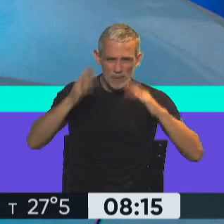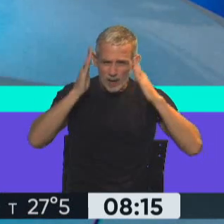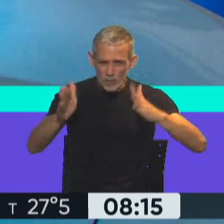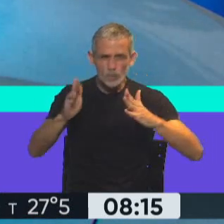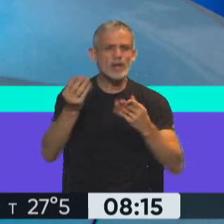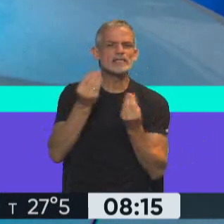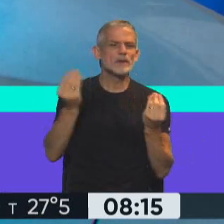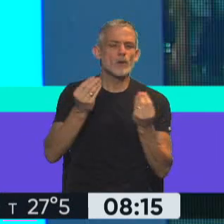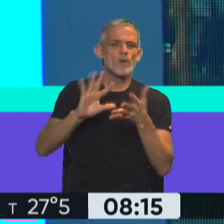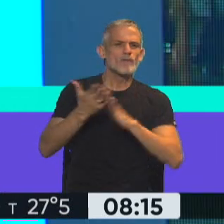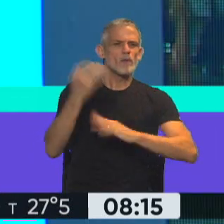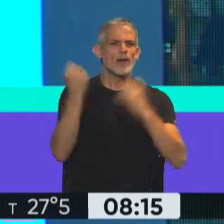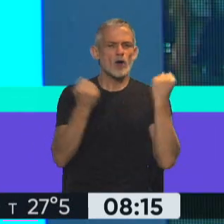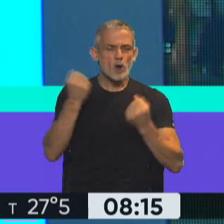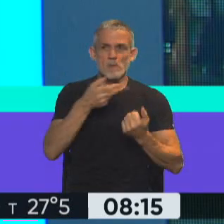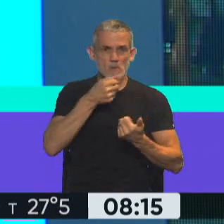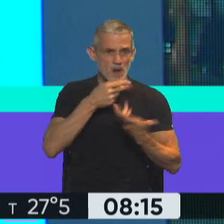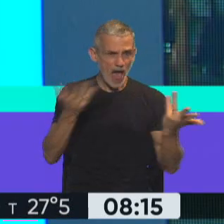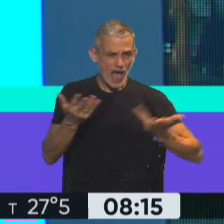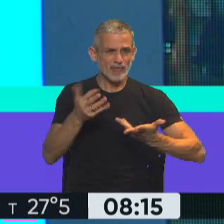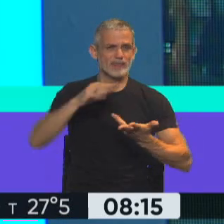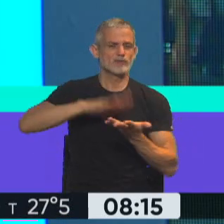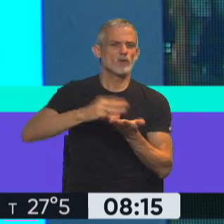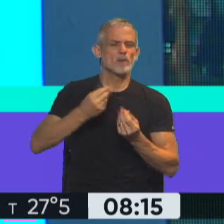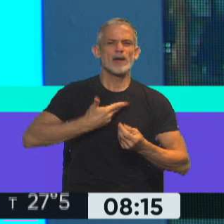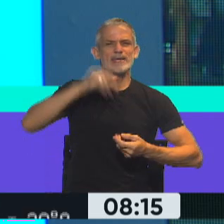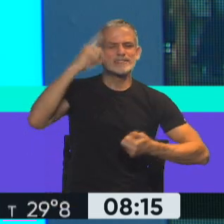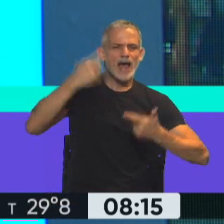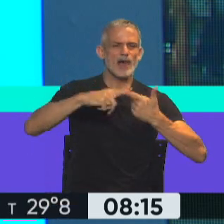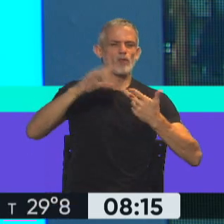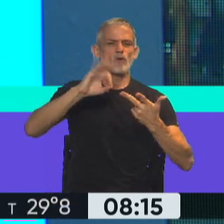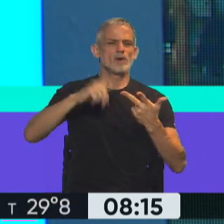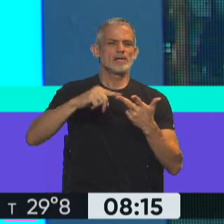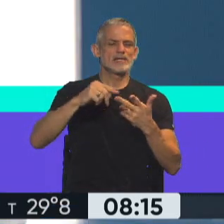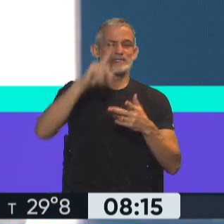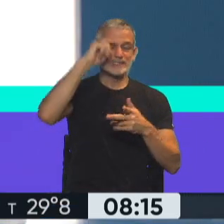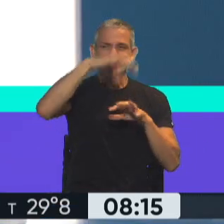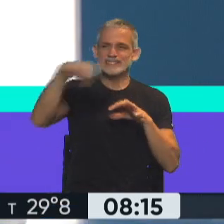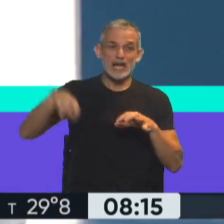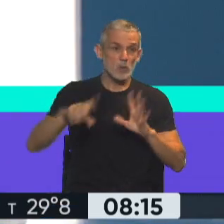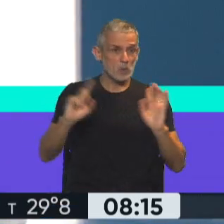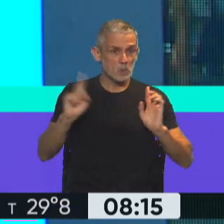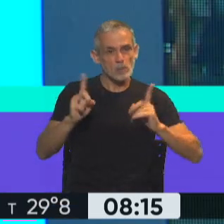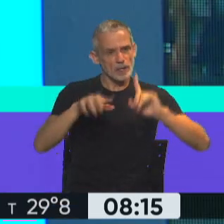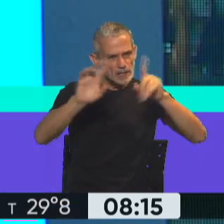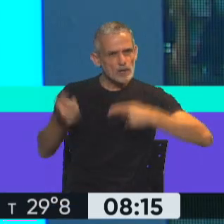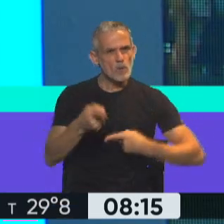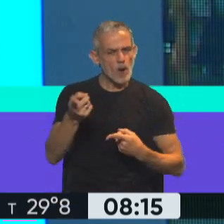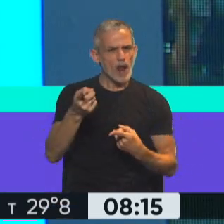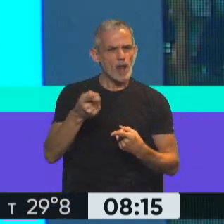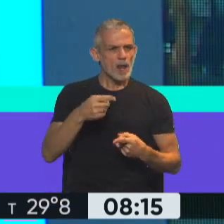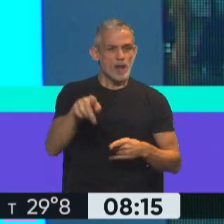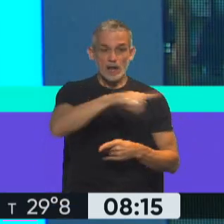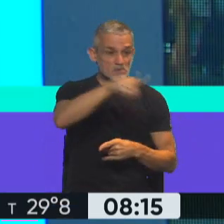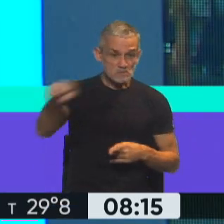en saber cuál era el modelo económico, en cuál era el tipo de Estado, cuál era el tipo de sistema de salud público, pero que sin embargo lograron canalizar un